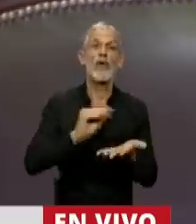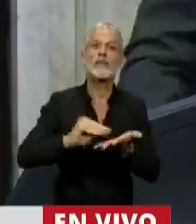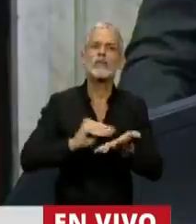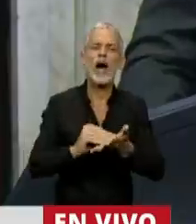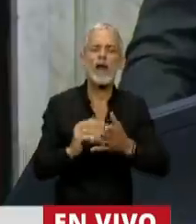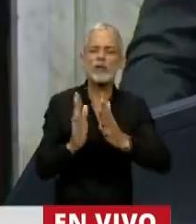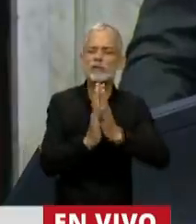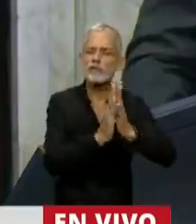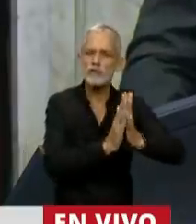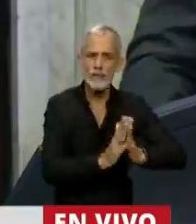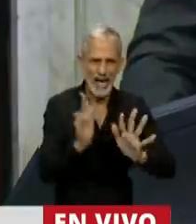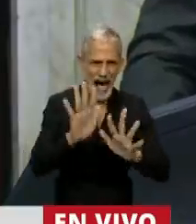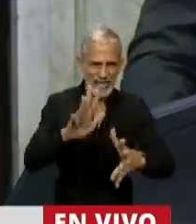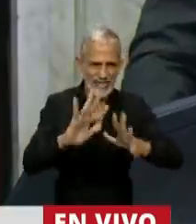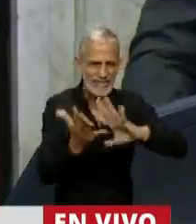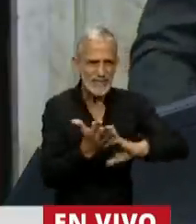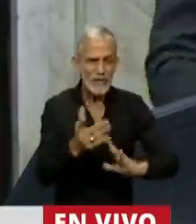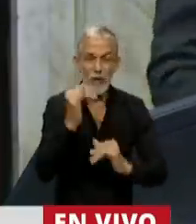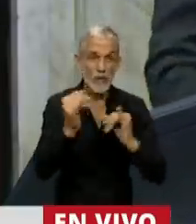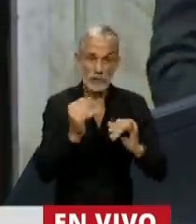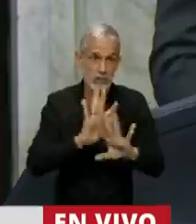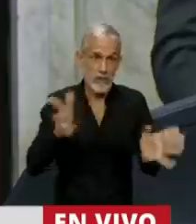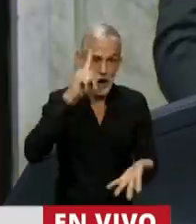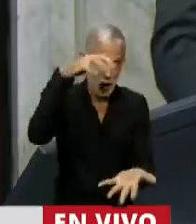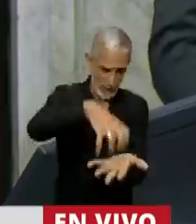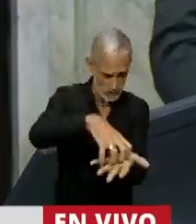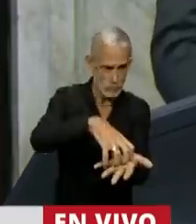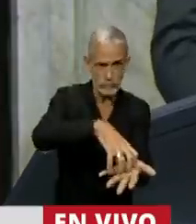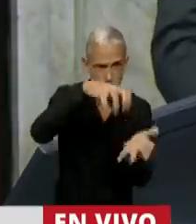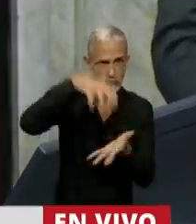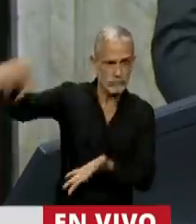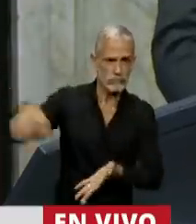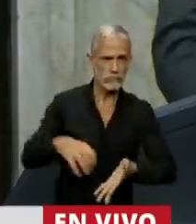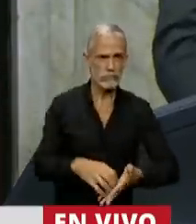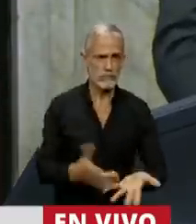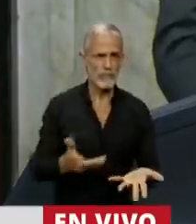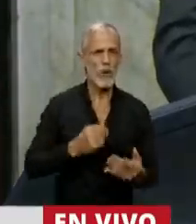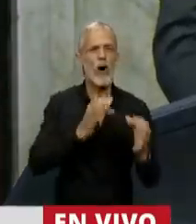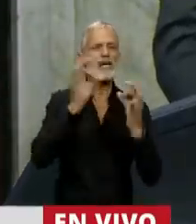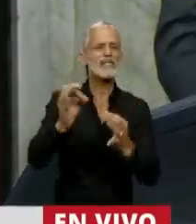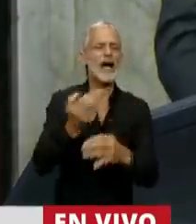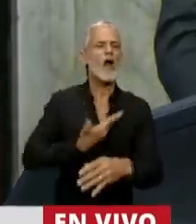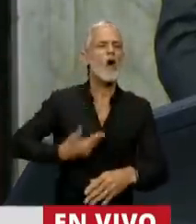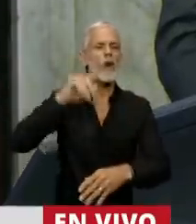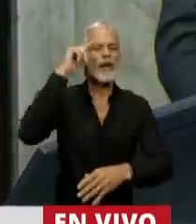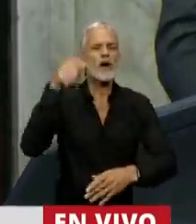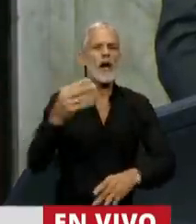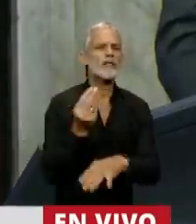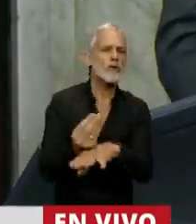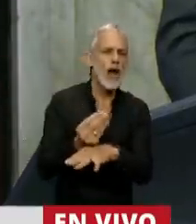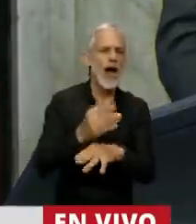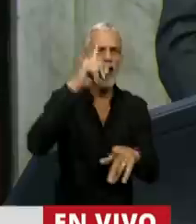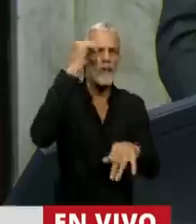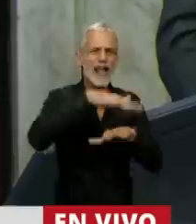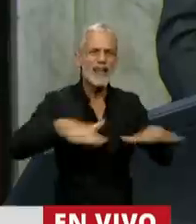Entonces, este tipo de diputado, cosas está mal puesto. ¿Y qué hicieron con diputado, el Garrahan cuando llegaron al gobierno nacional? Durante años en el